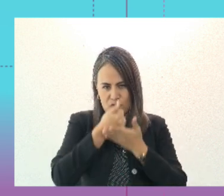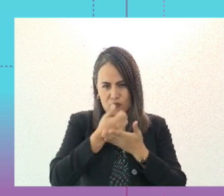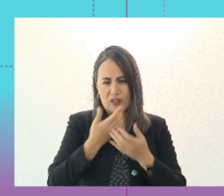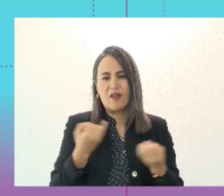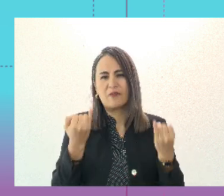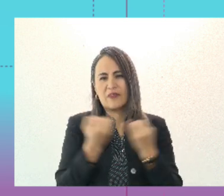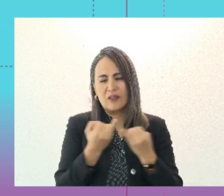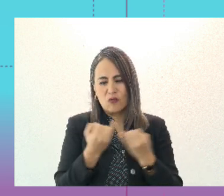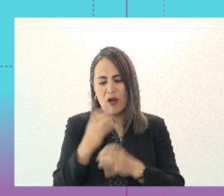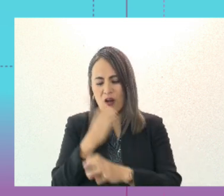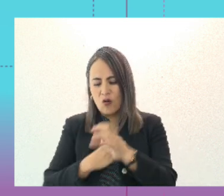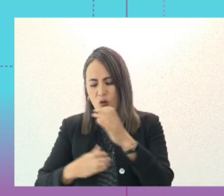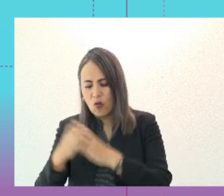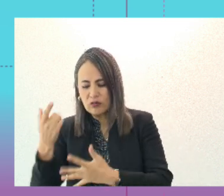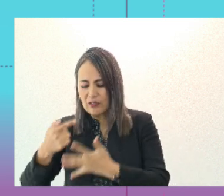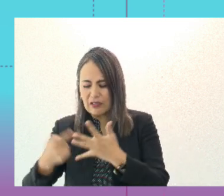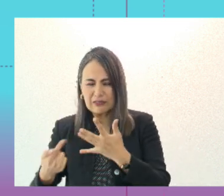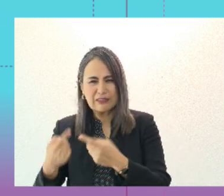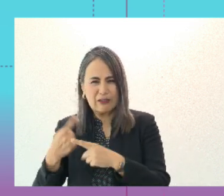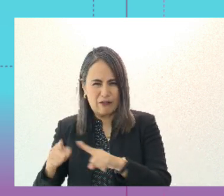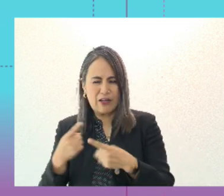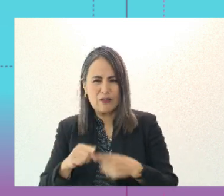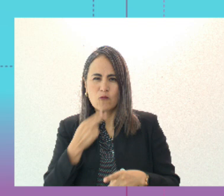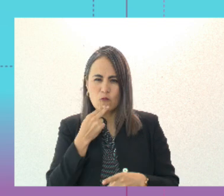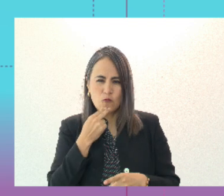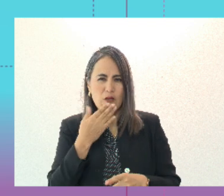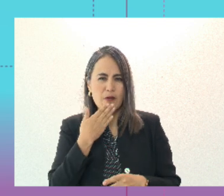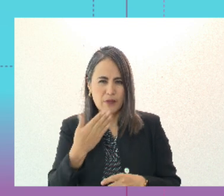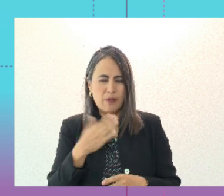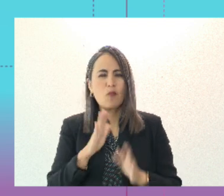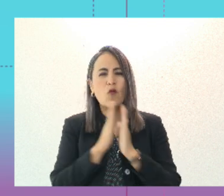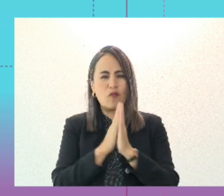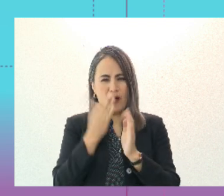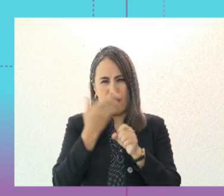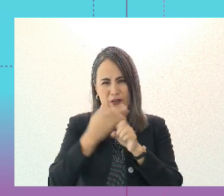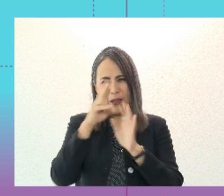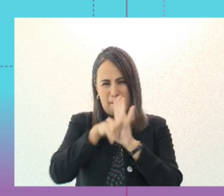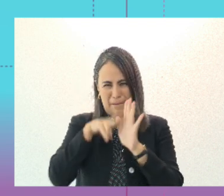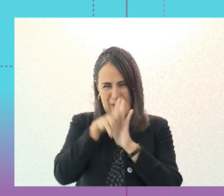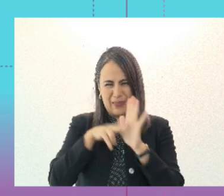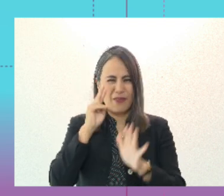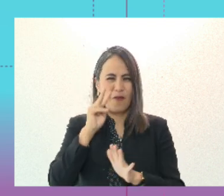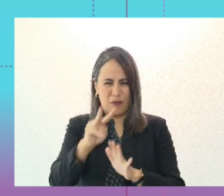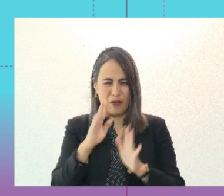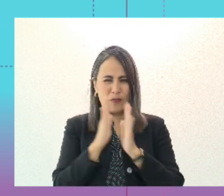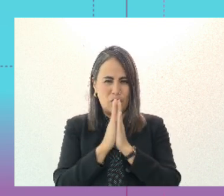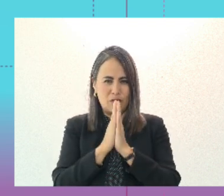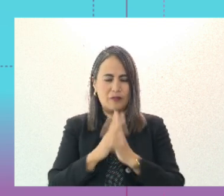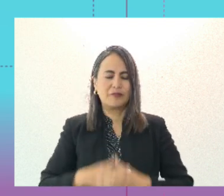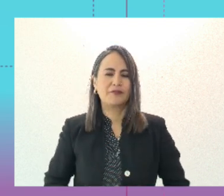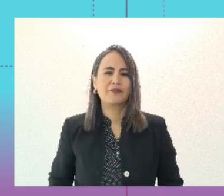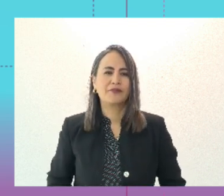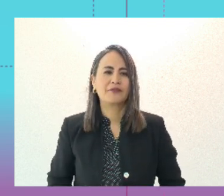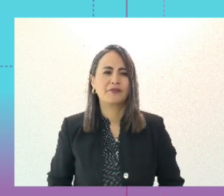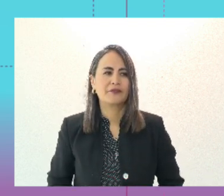muchísimos recursos materiales que hoy por hoy tenemos. Vamos a proyectar el video, por favor. Muchísimas gracias.